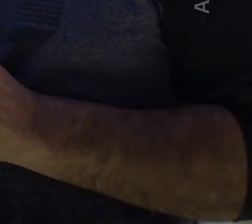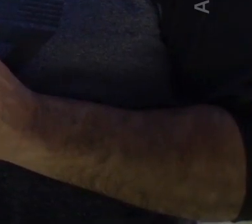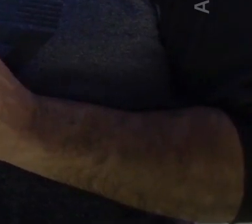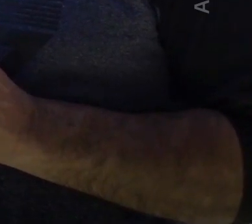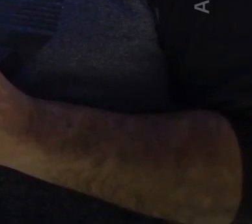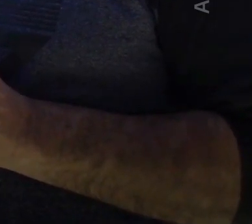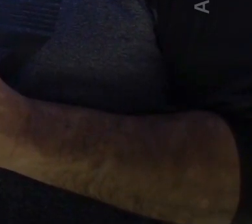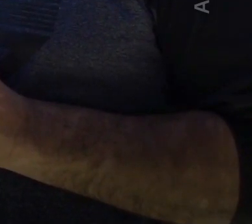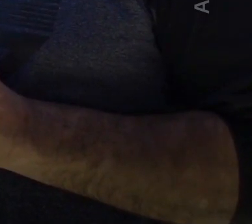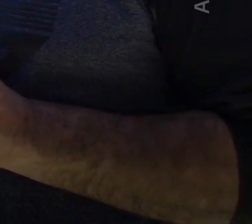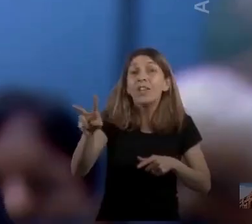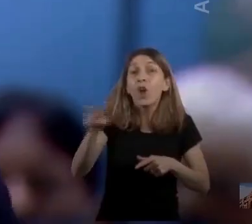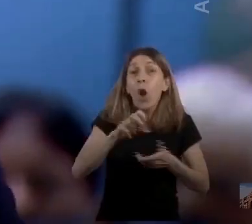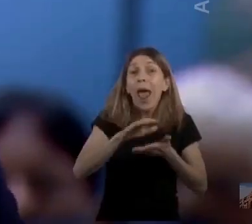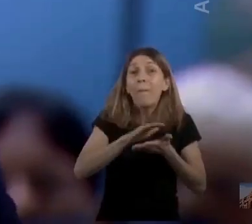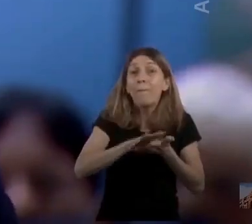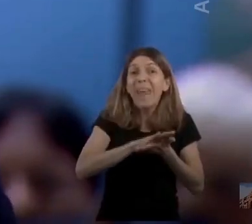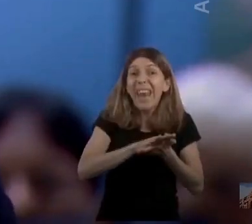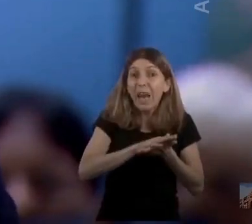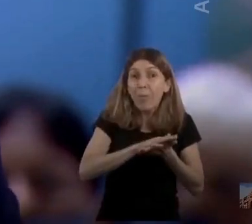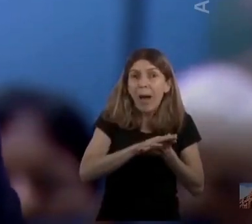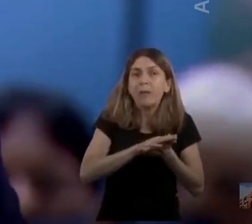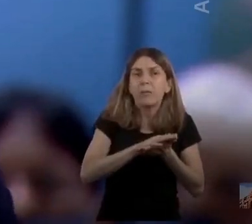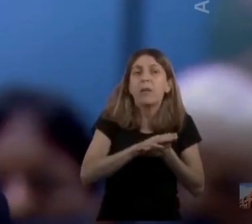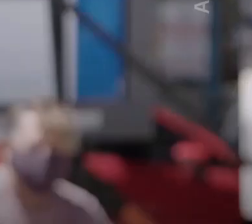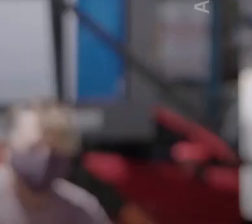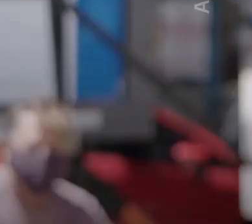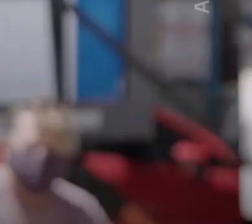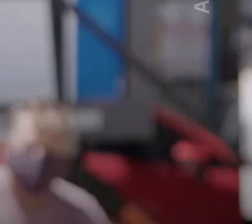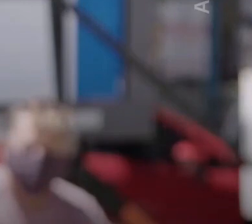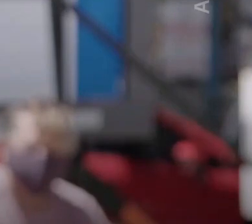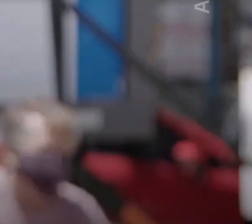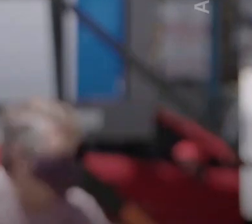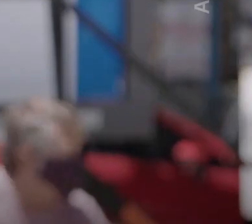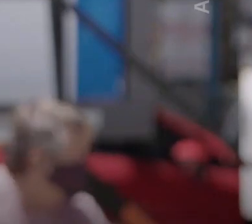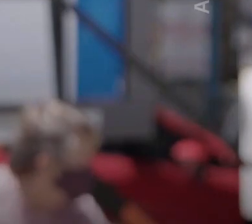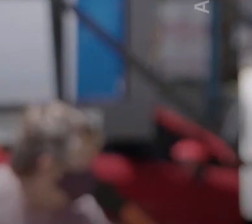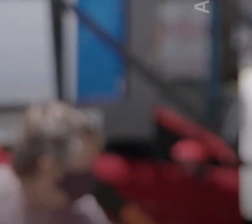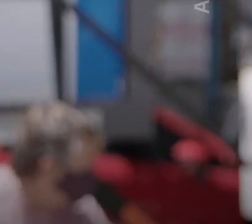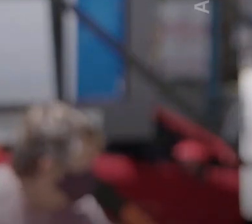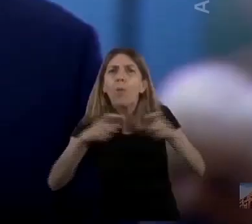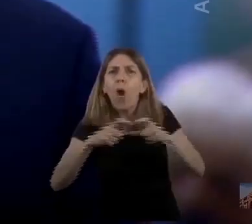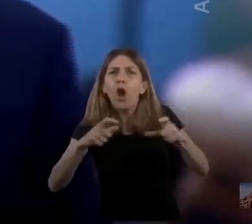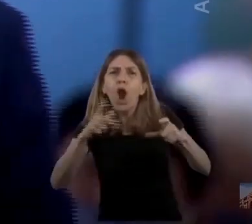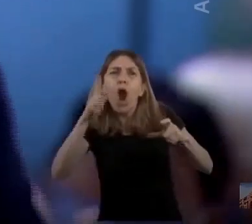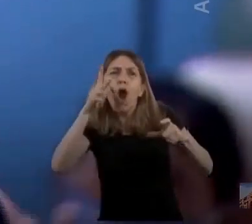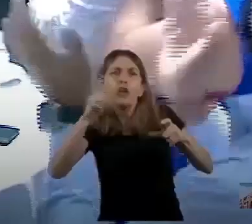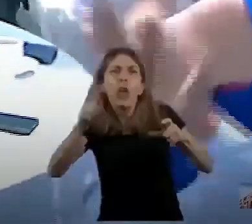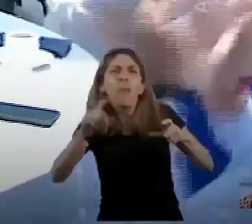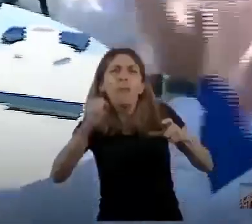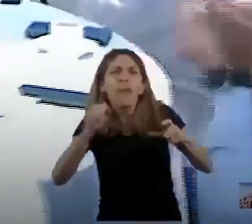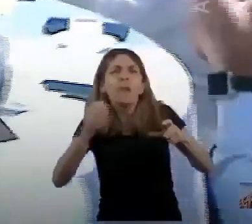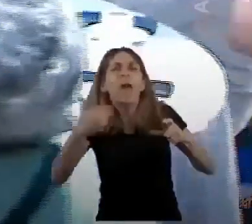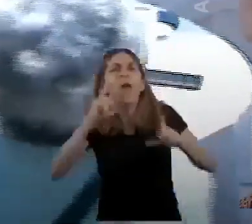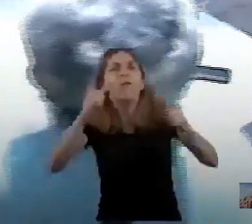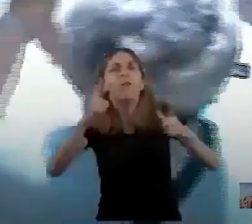todas las que cobran la jubilación mínima, entre el 20 y el 23 de diciembre van a recibir un bono de 8.000 pesos para que pasen una buena